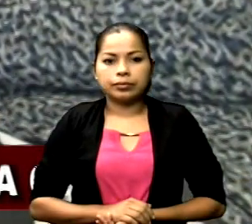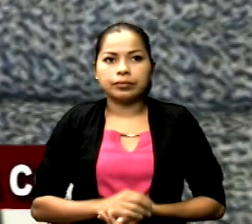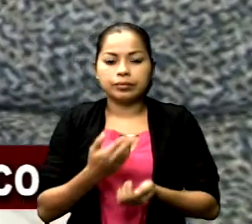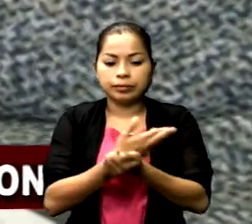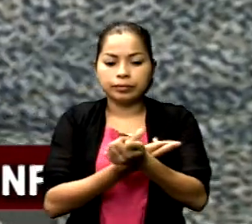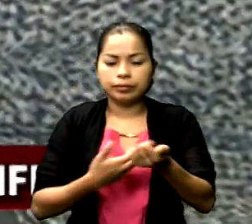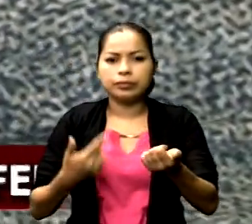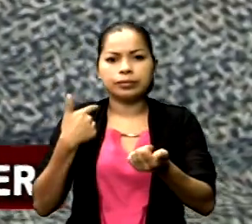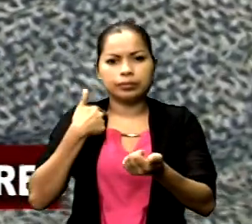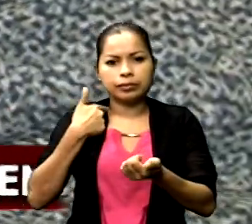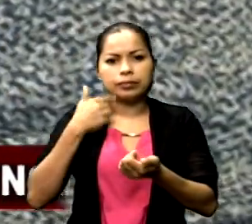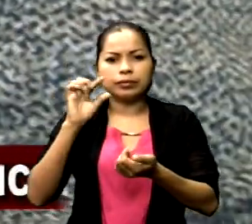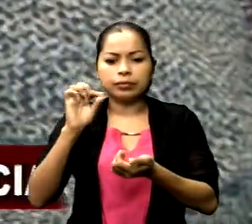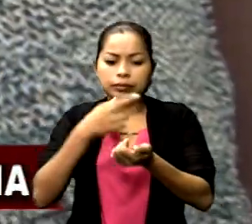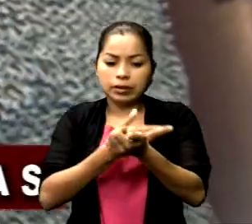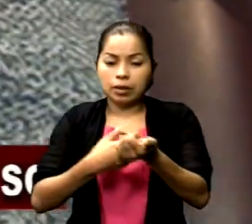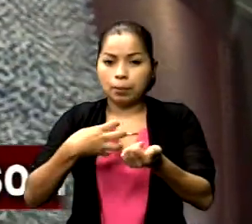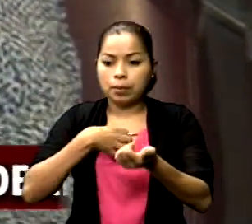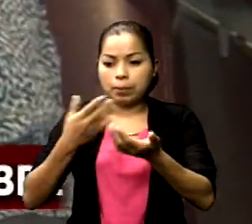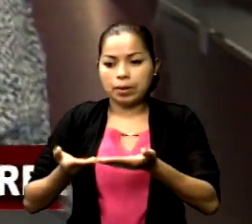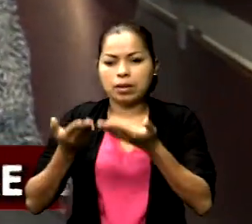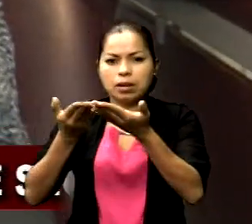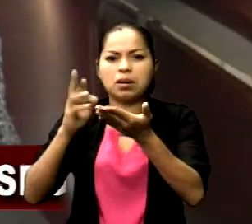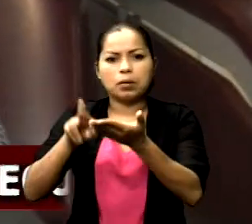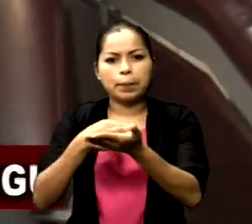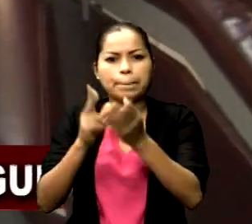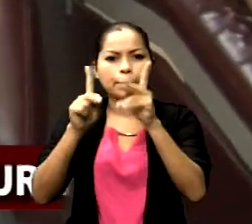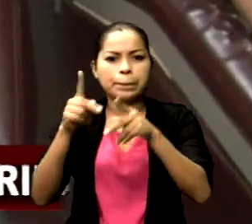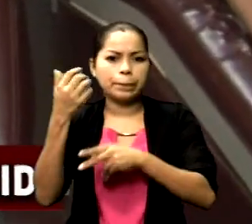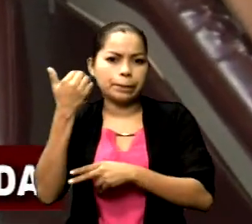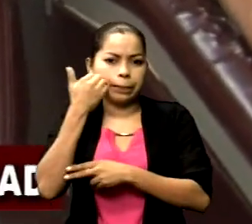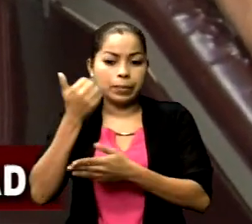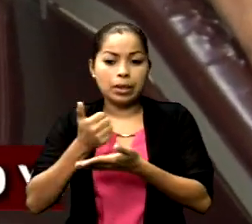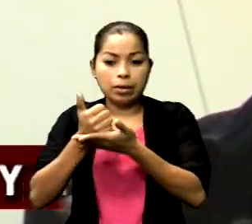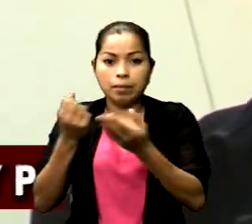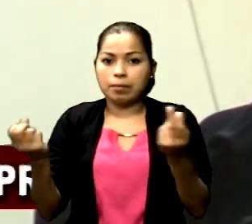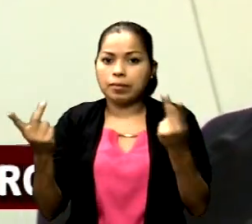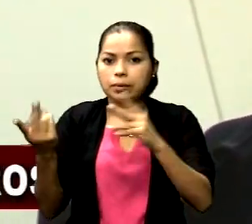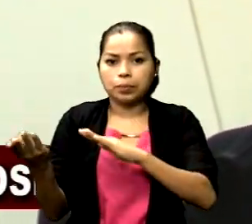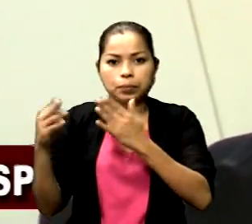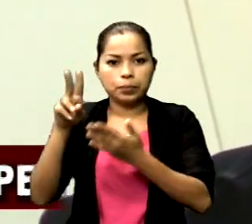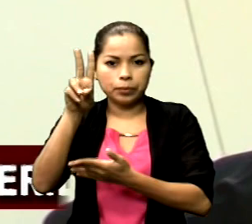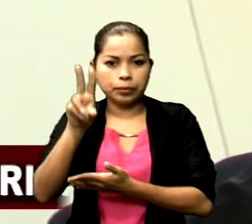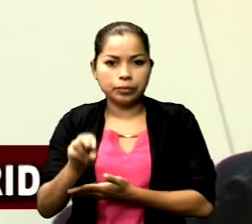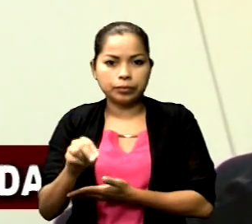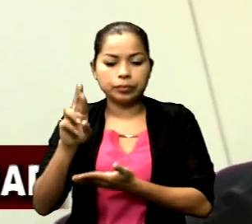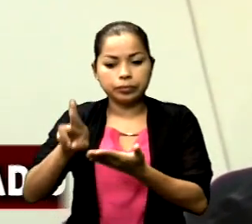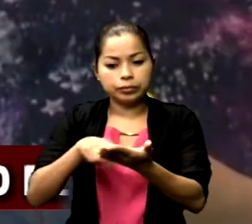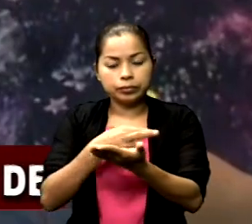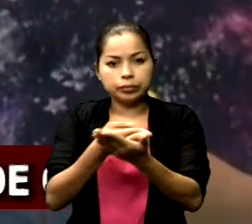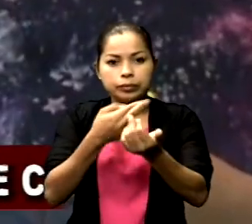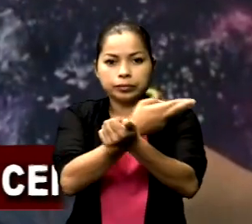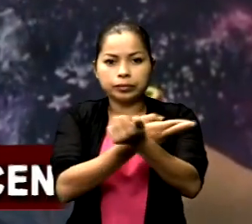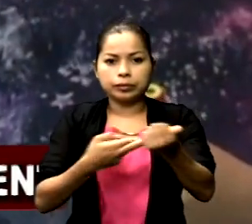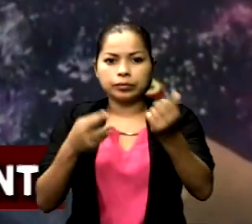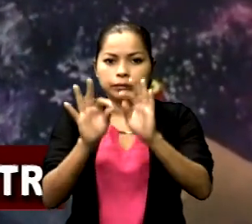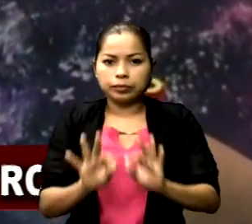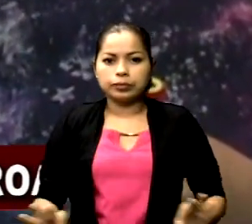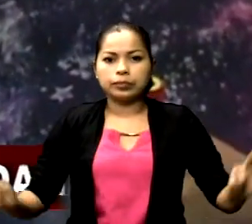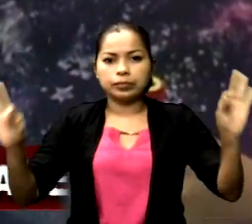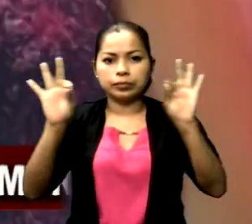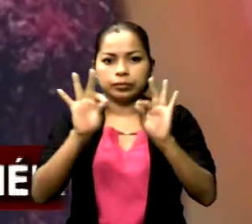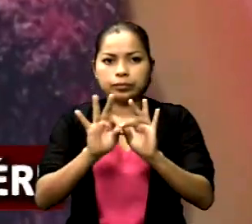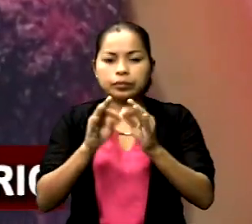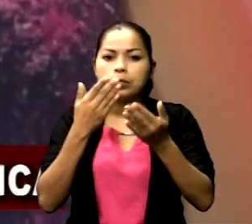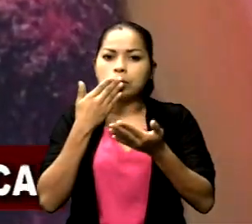Donando periódicamente un poco de nuestra sangre, contribuimos a salvar varias vidas. Cuando regalamos el vital líquido,